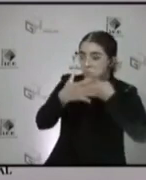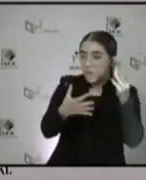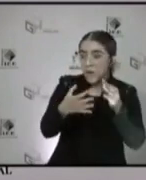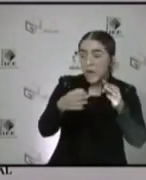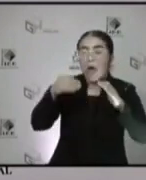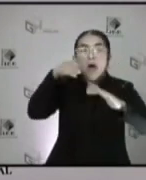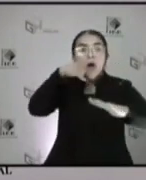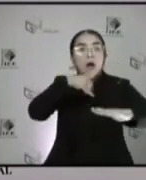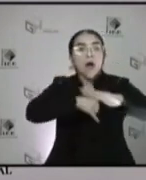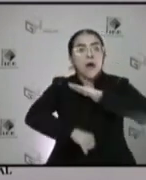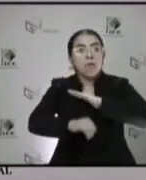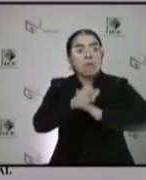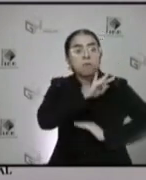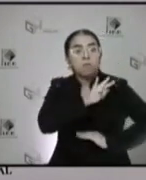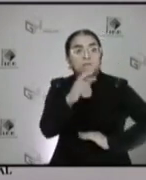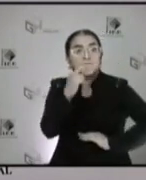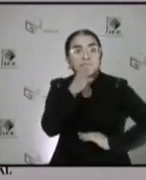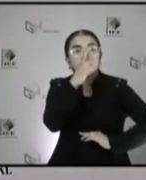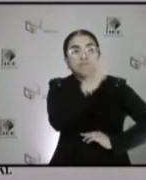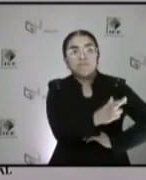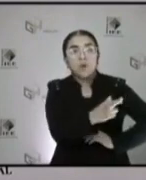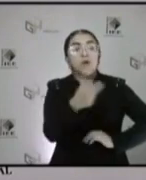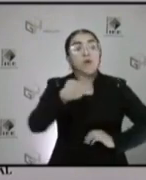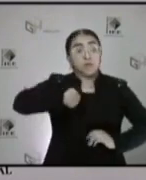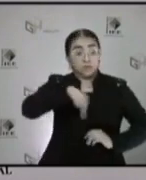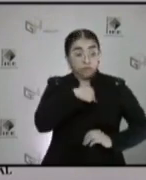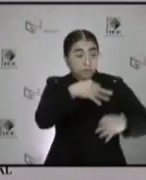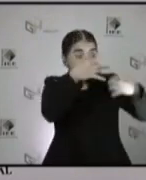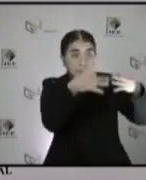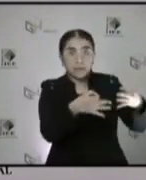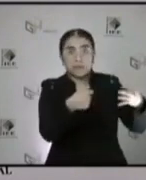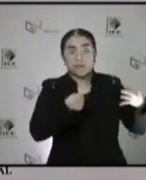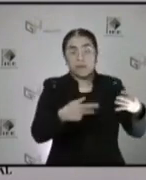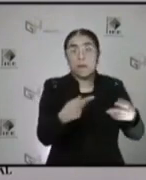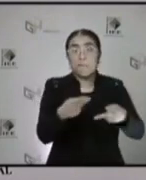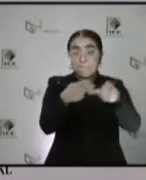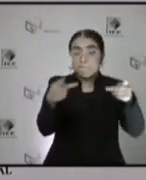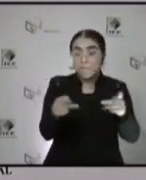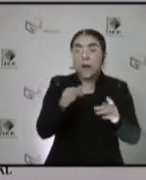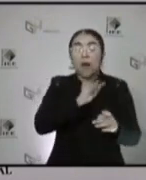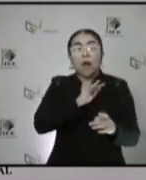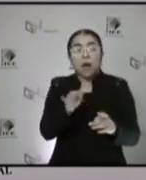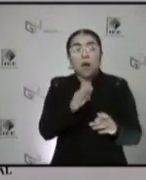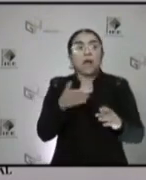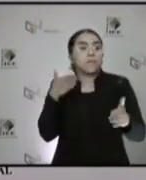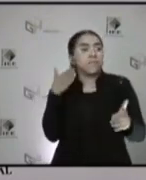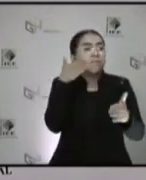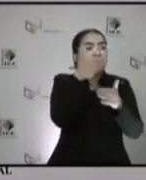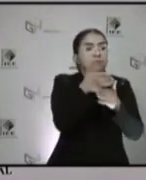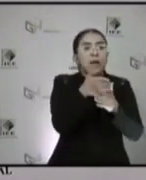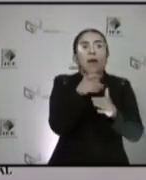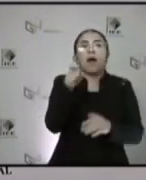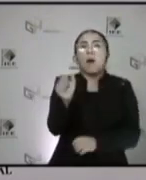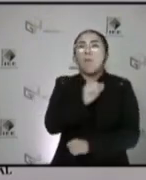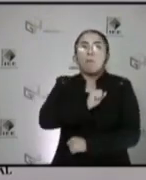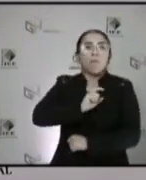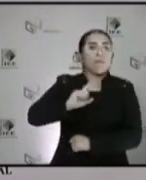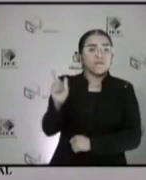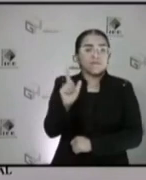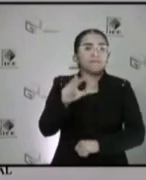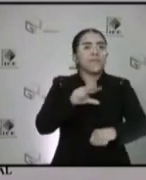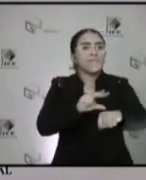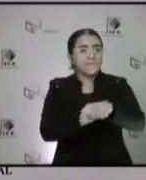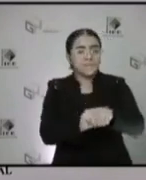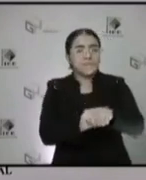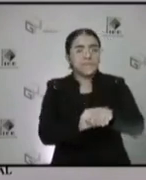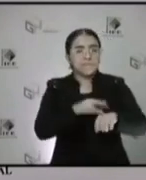salud. Supervisaremos y garantizaremos que las plazas sean ocupadas por verdaderos especialistas profesionales